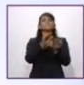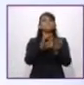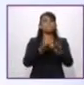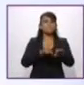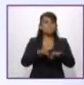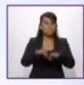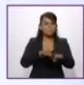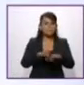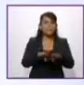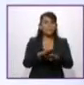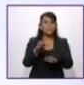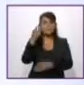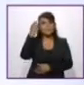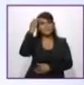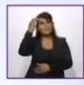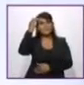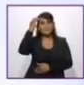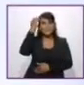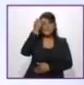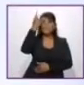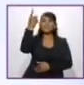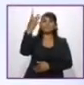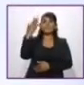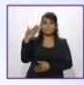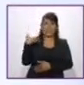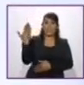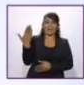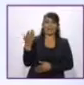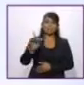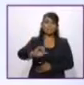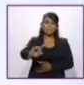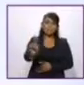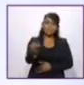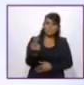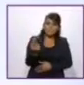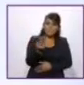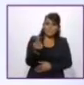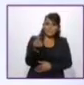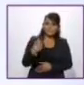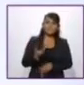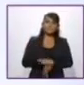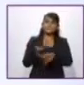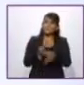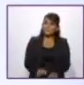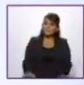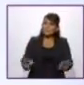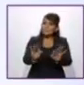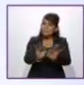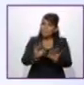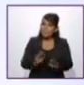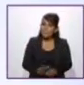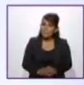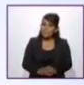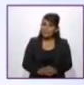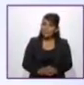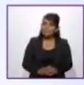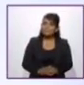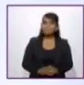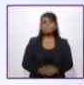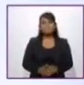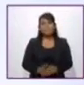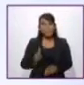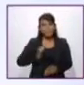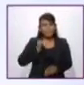encontrar el hilo negro. Simple y sencillamente, necesitamos otorgar todos aquellos espacios de